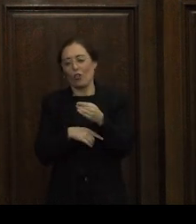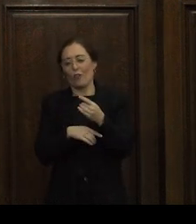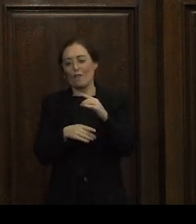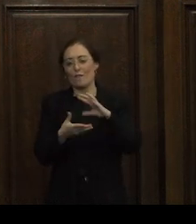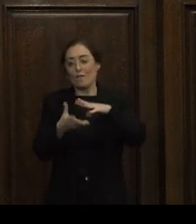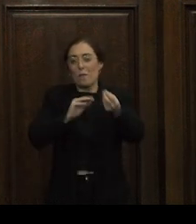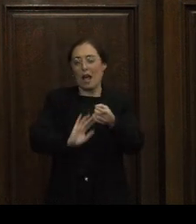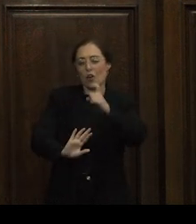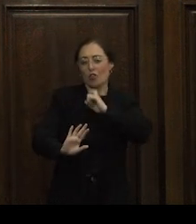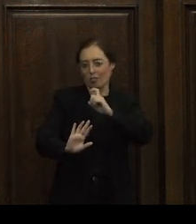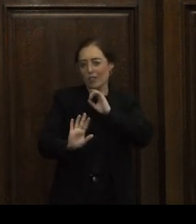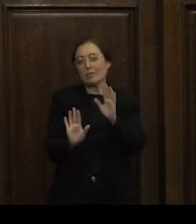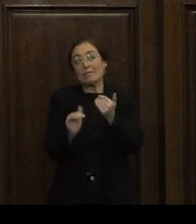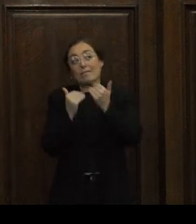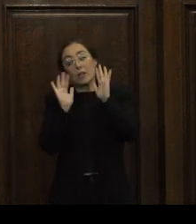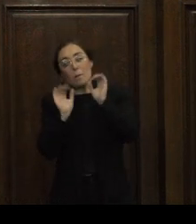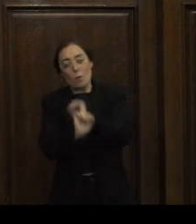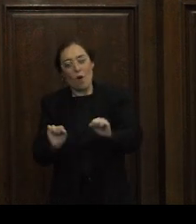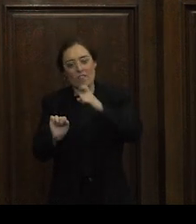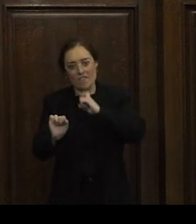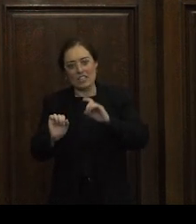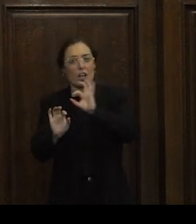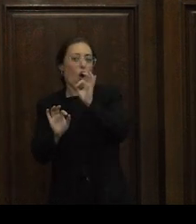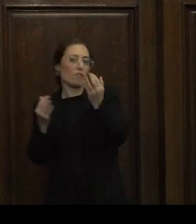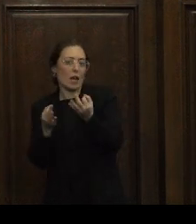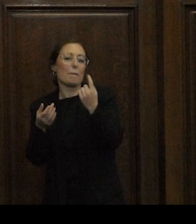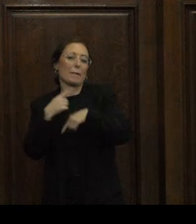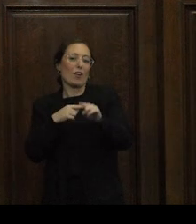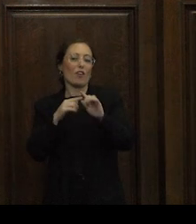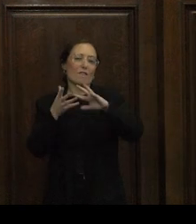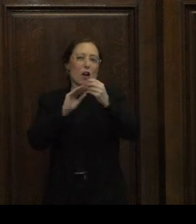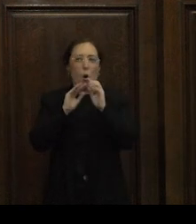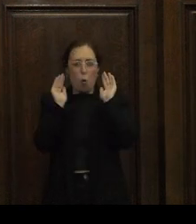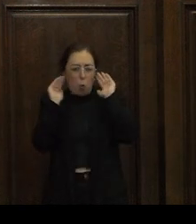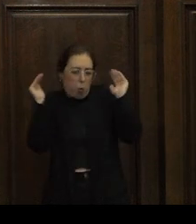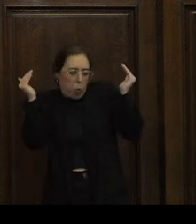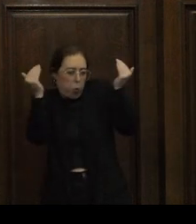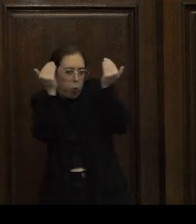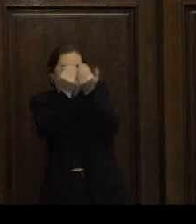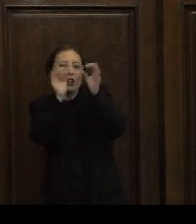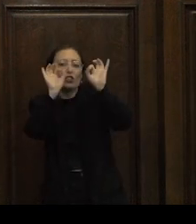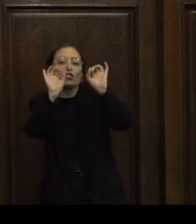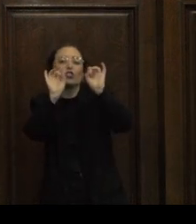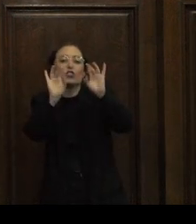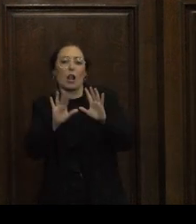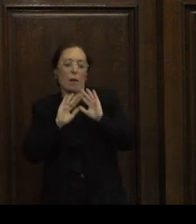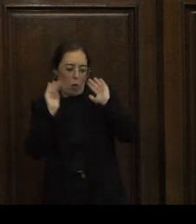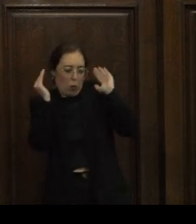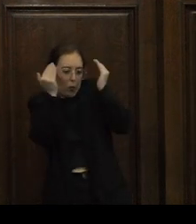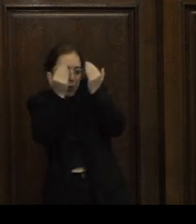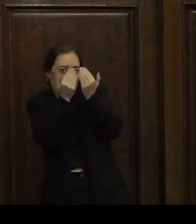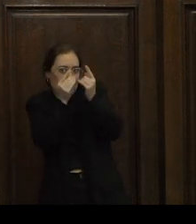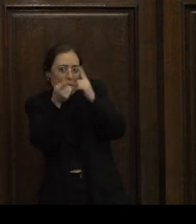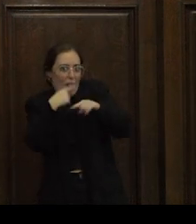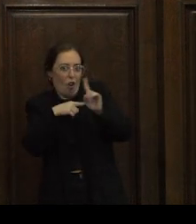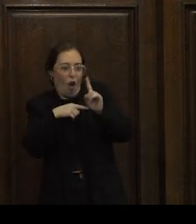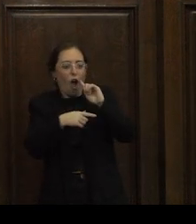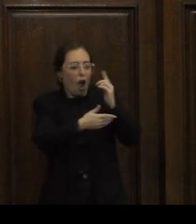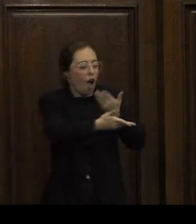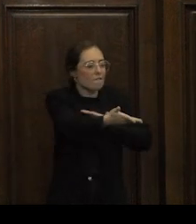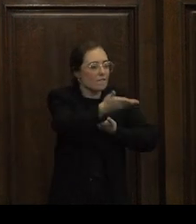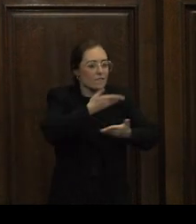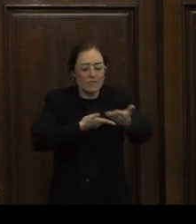noticias, ¿no? Fake news. Y por lo tanto se puedan habitar burbujas, ¿no? Y no necesariamente esa realidad